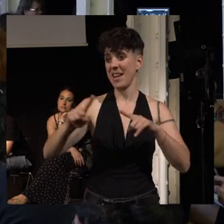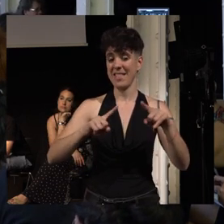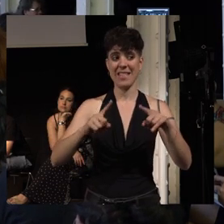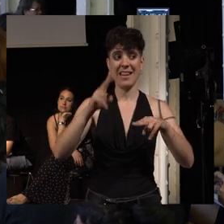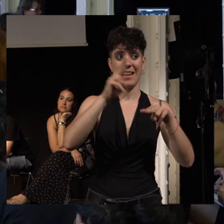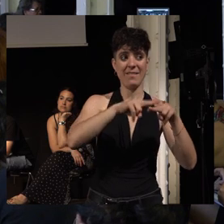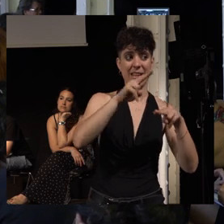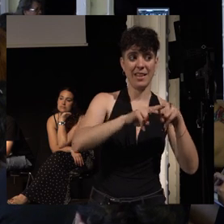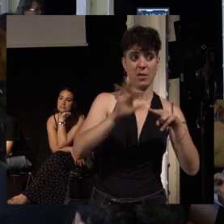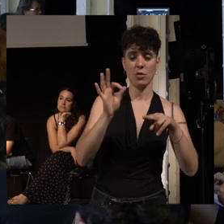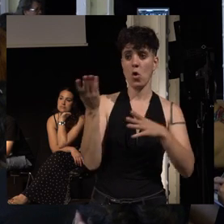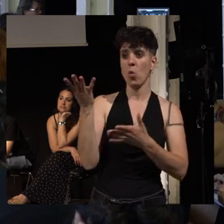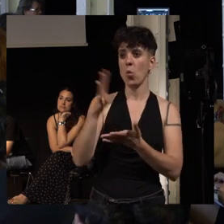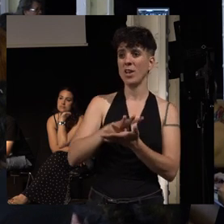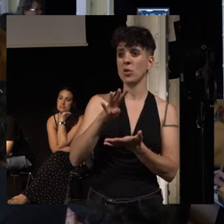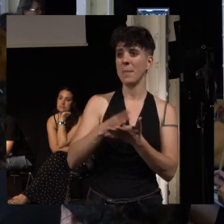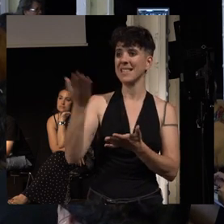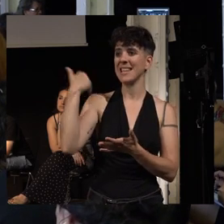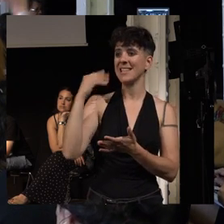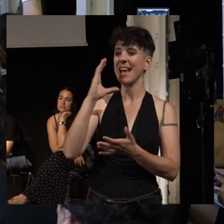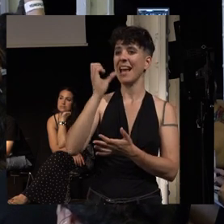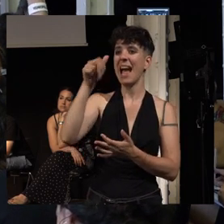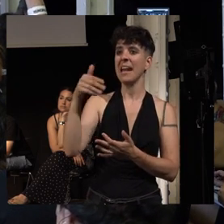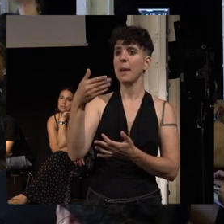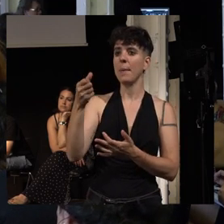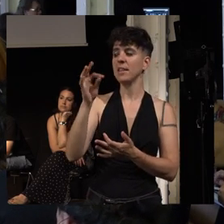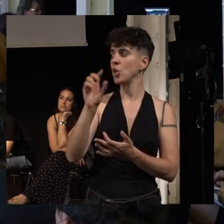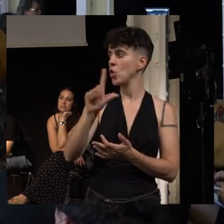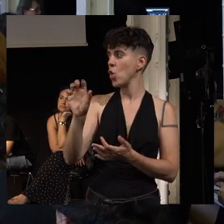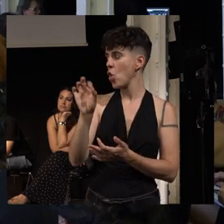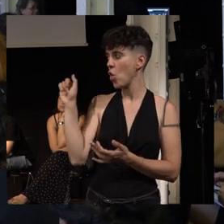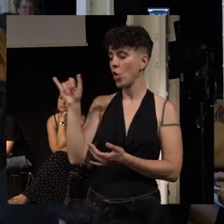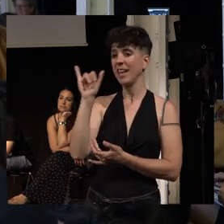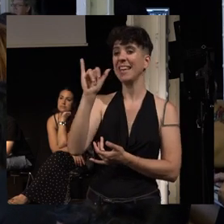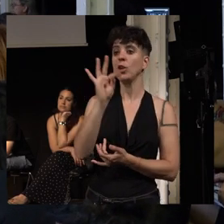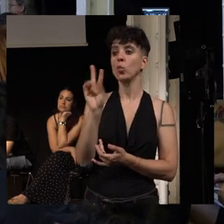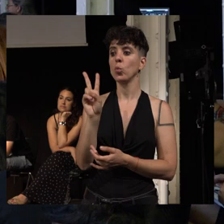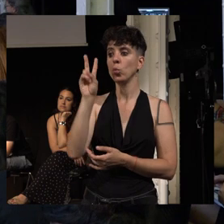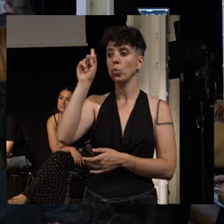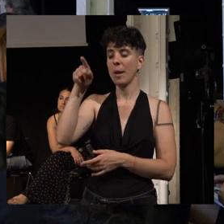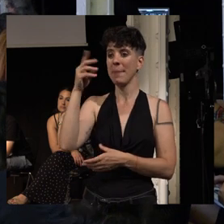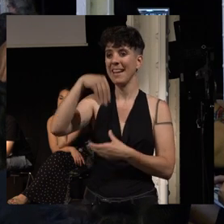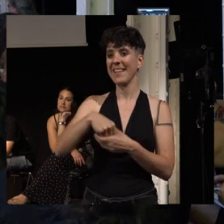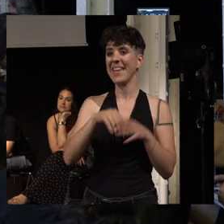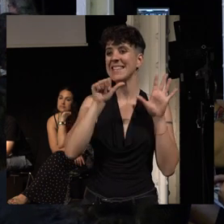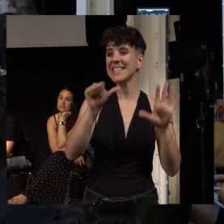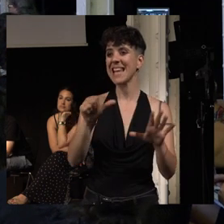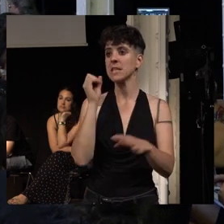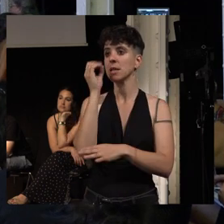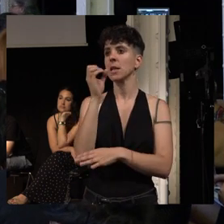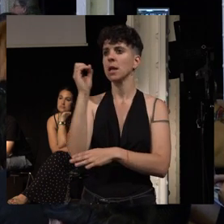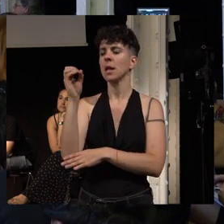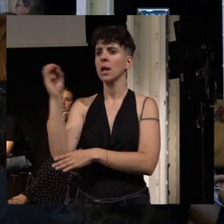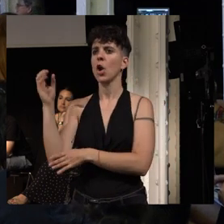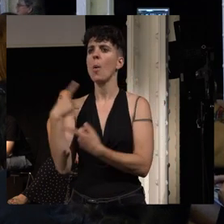evento estuvo hace 4 meses en Candayó, estabas y tú, y en Candayó hubo como 6 intervenciones diciendo ¿por qué